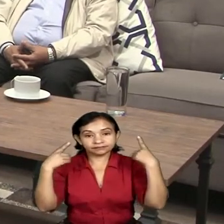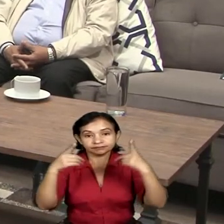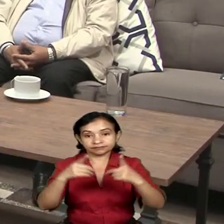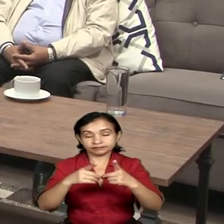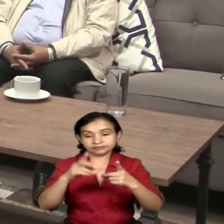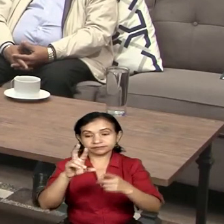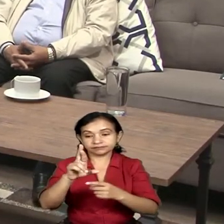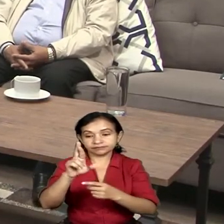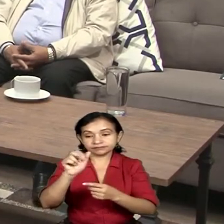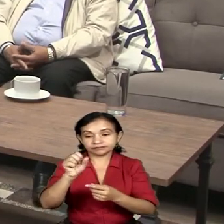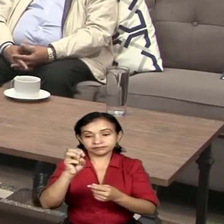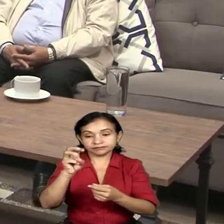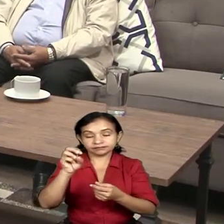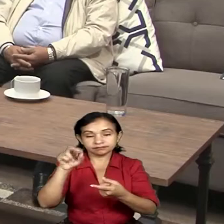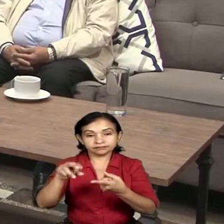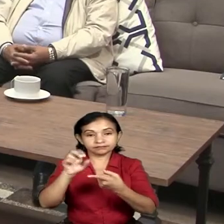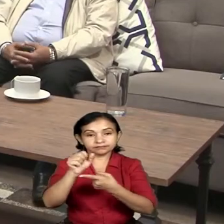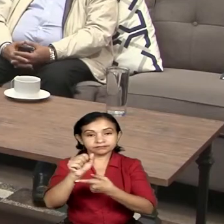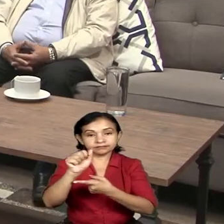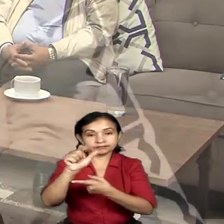Ramón Rodríguez, Salvador,